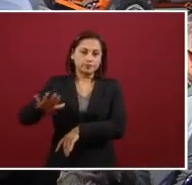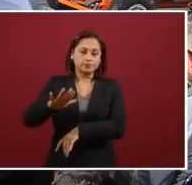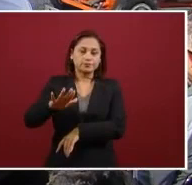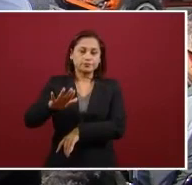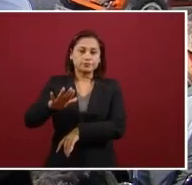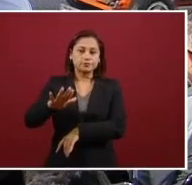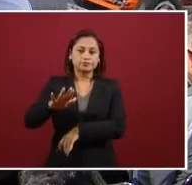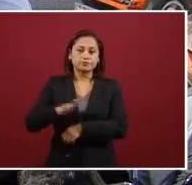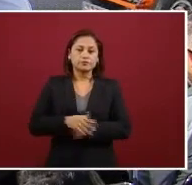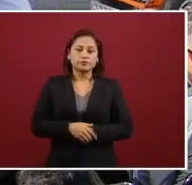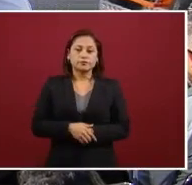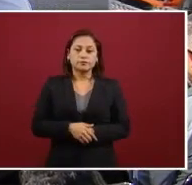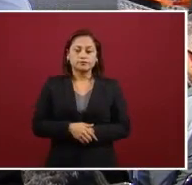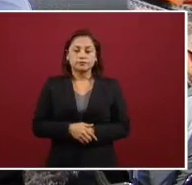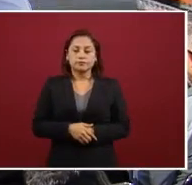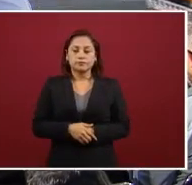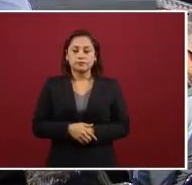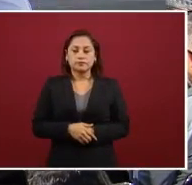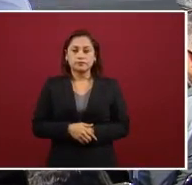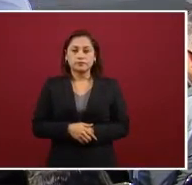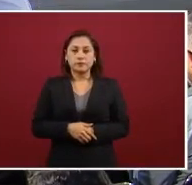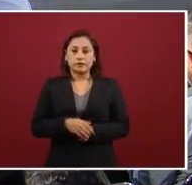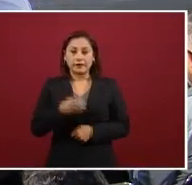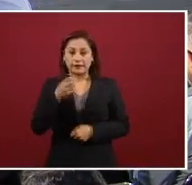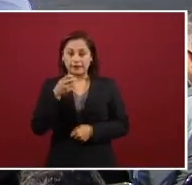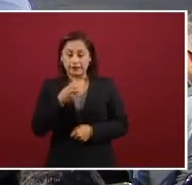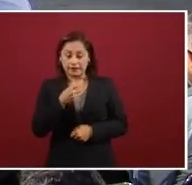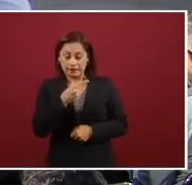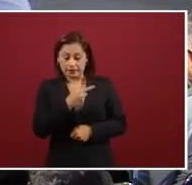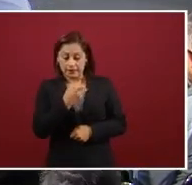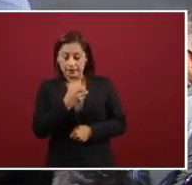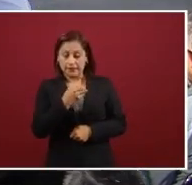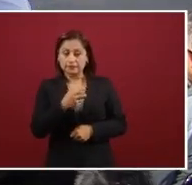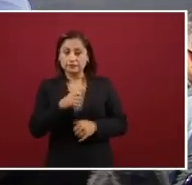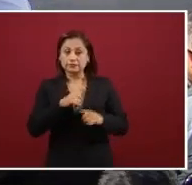a este departamento